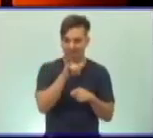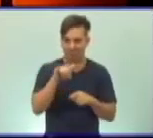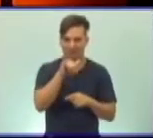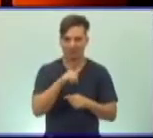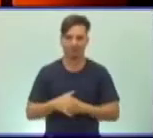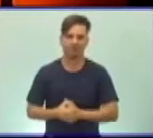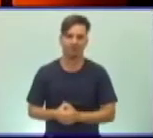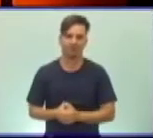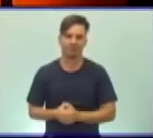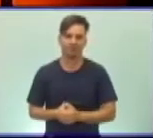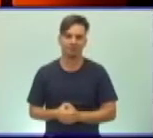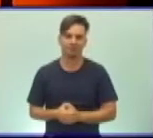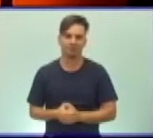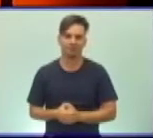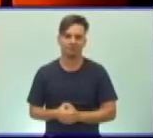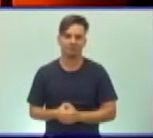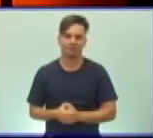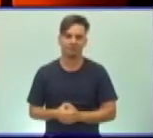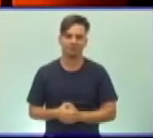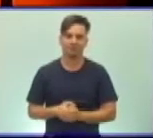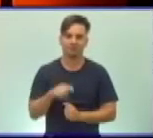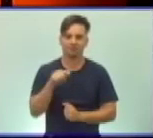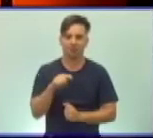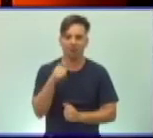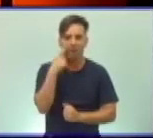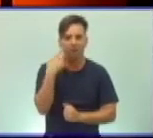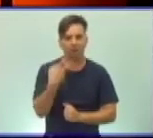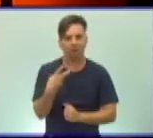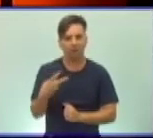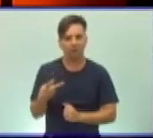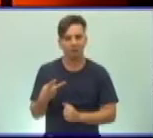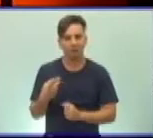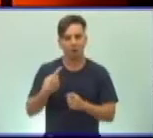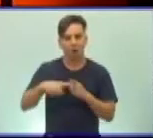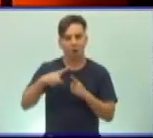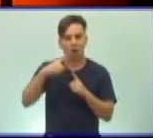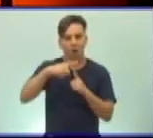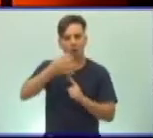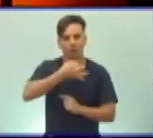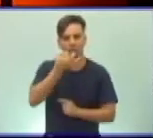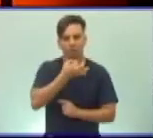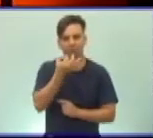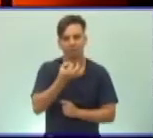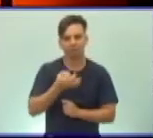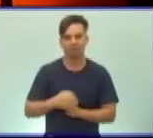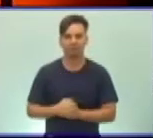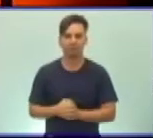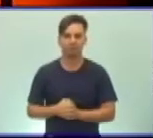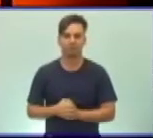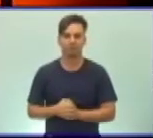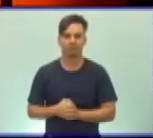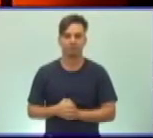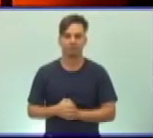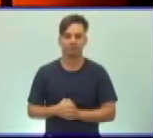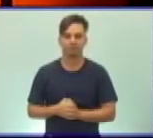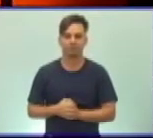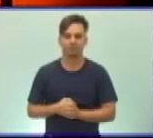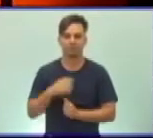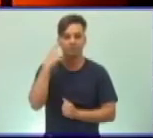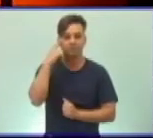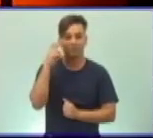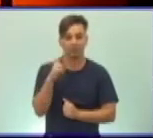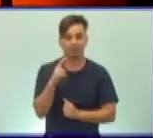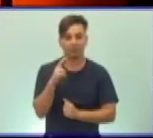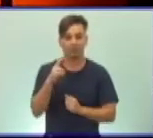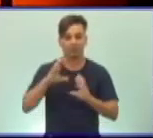otro teorema estudiado, el teorema de las transversales. Ese que estaba formado por rectas de origen